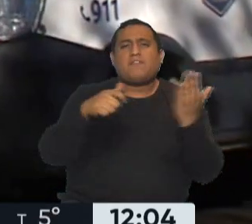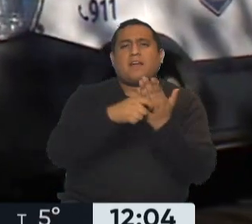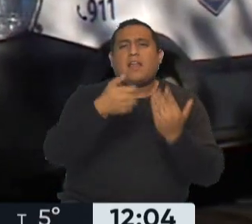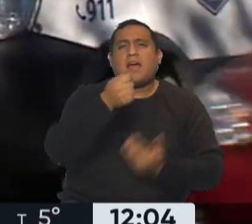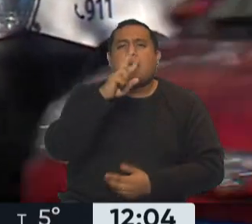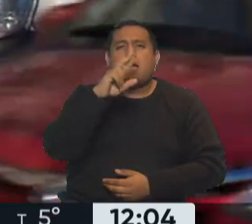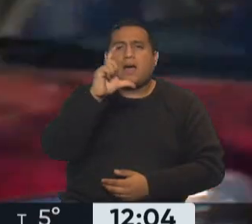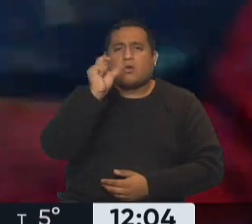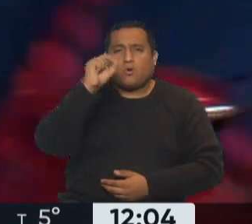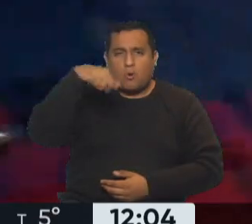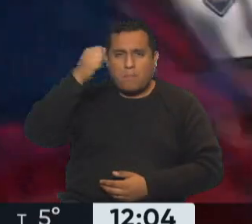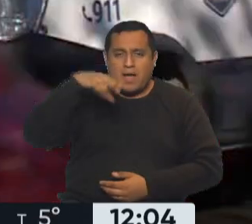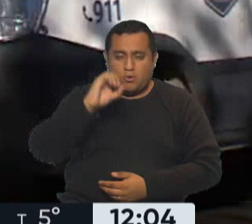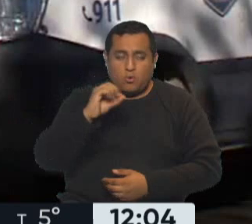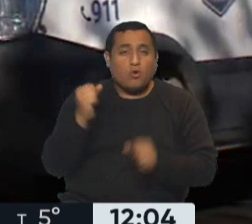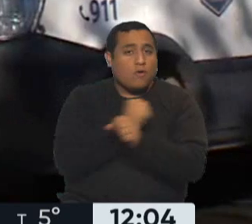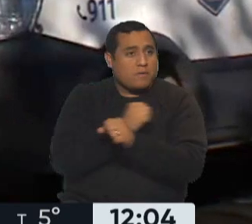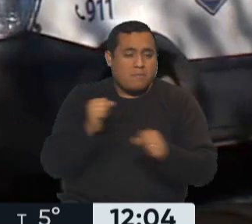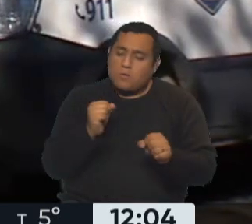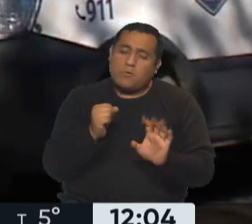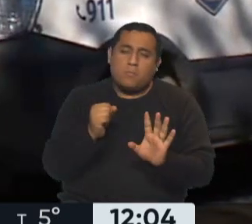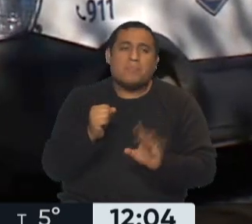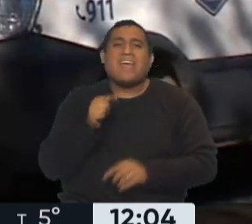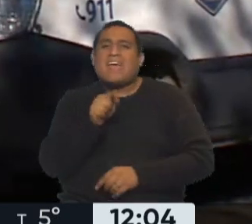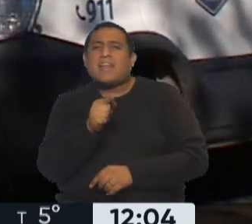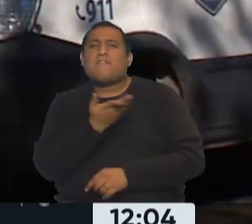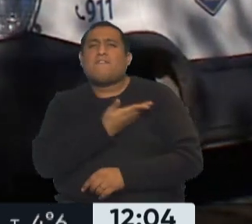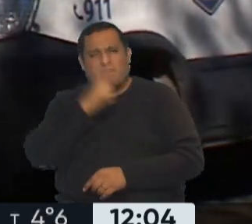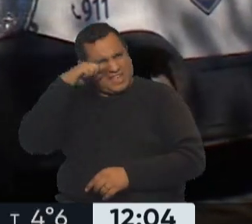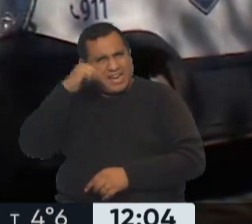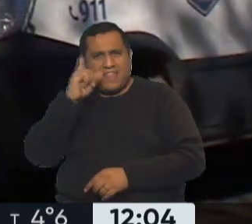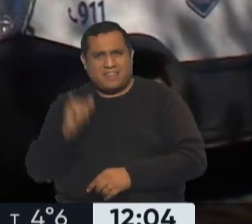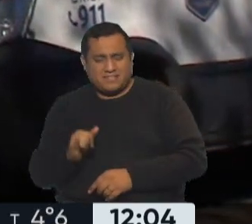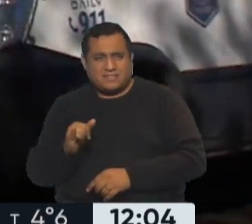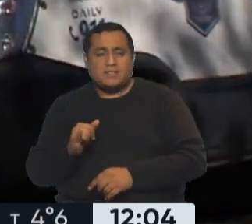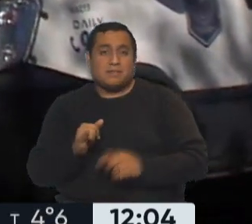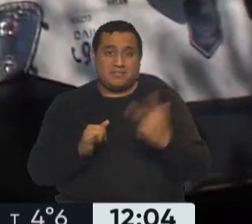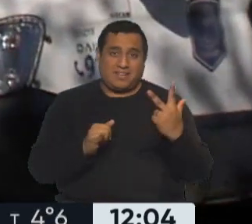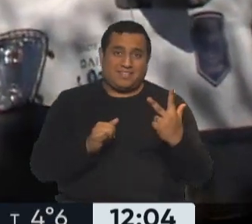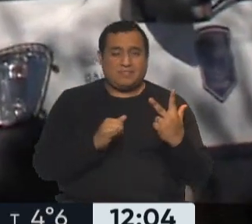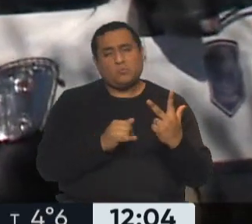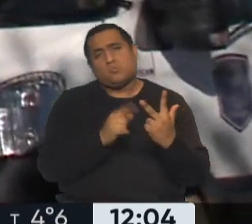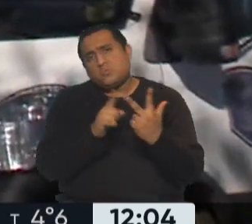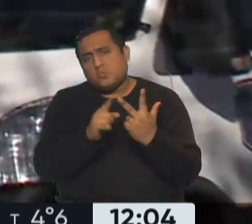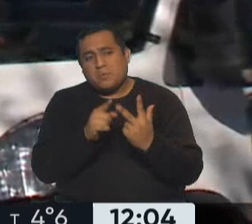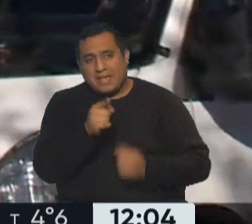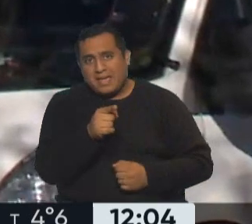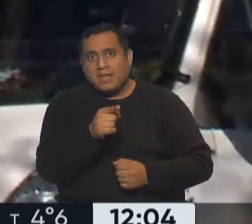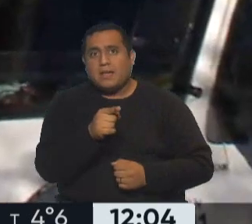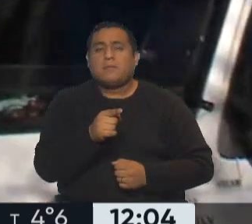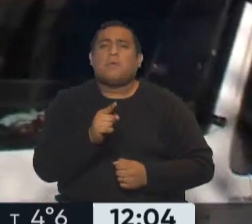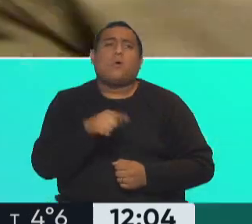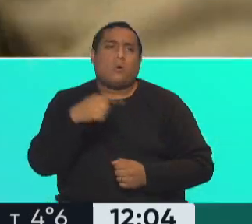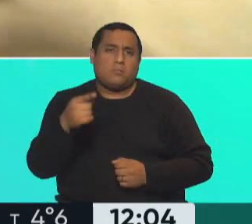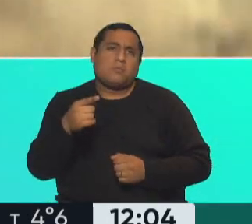Aún no está confirmado. Se trataría de Fernández, que es uno de los tres que va a estar representado por una